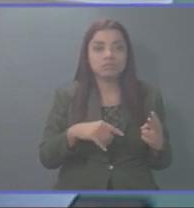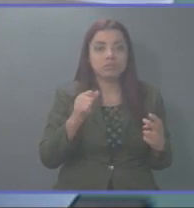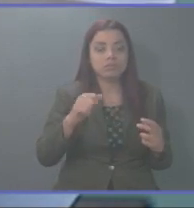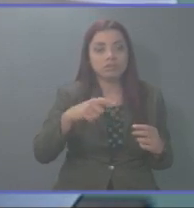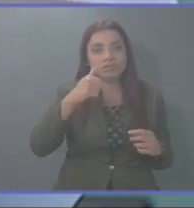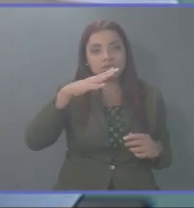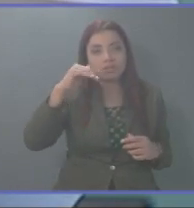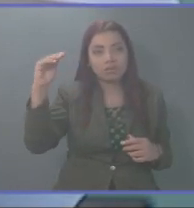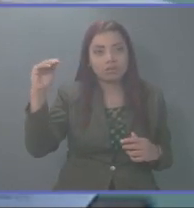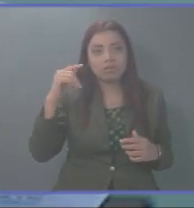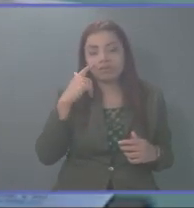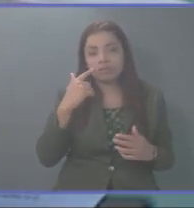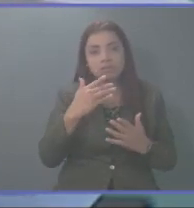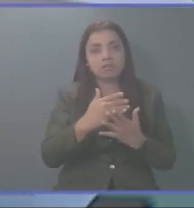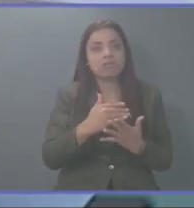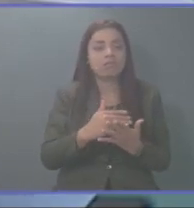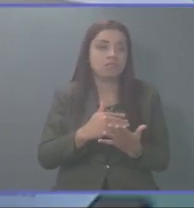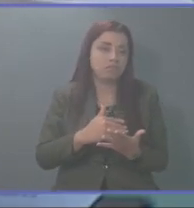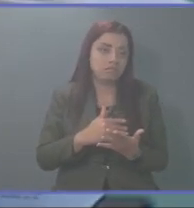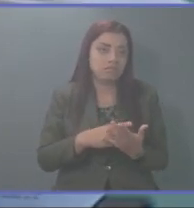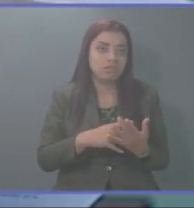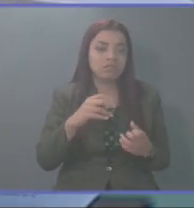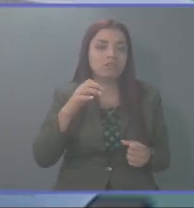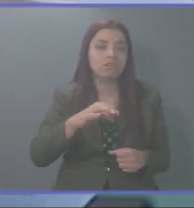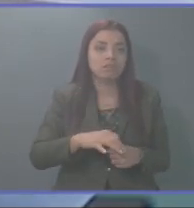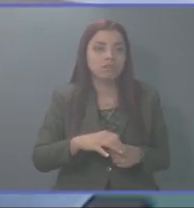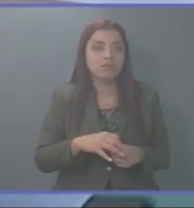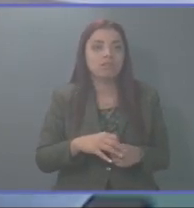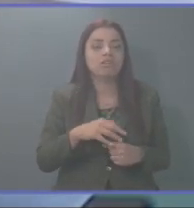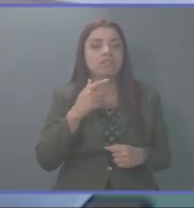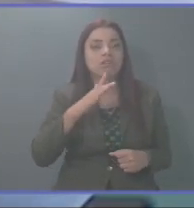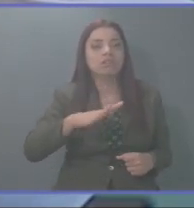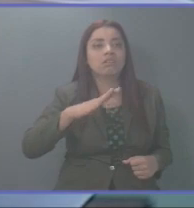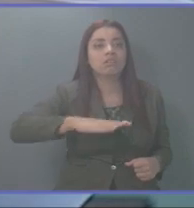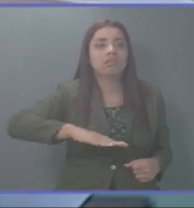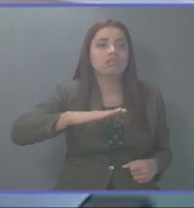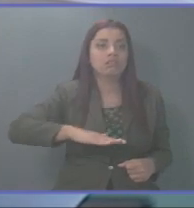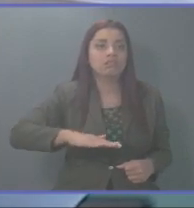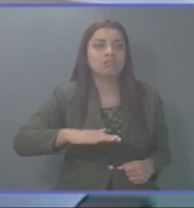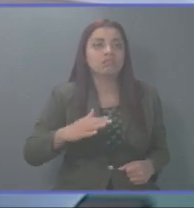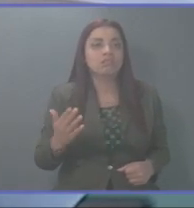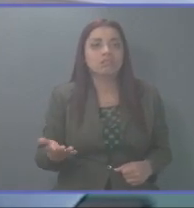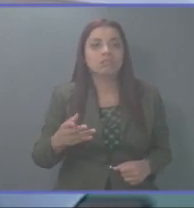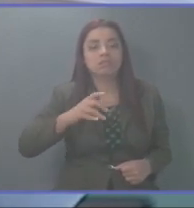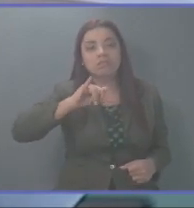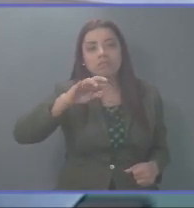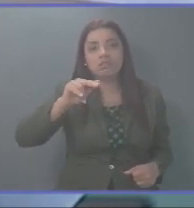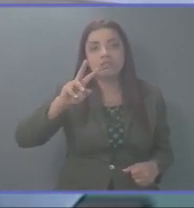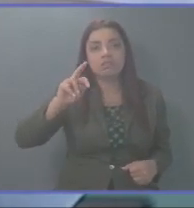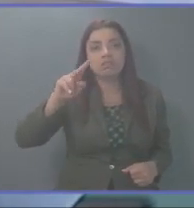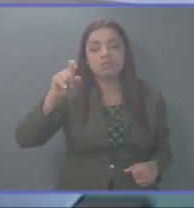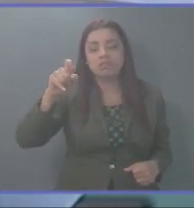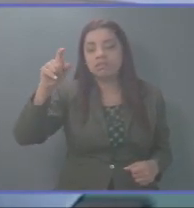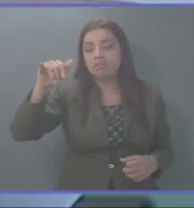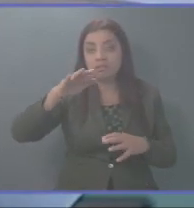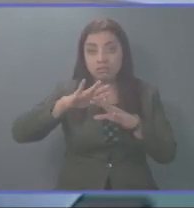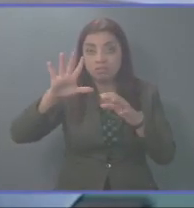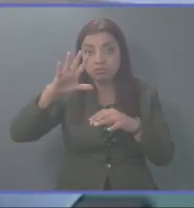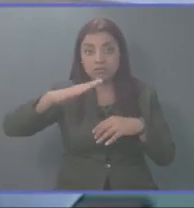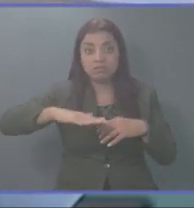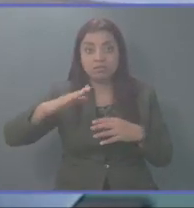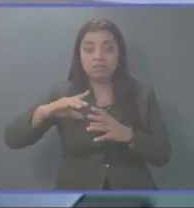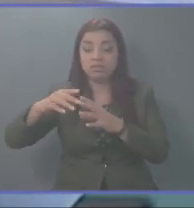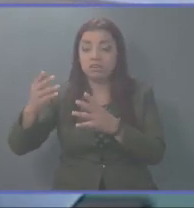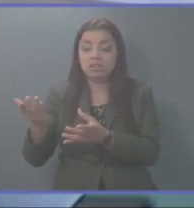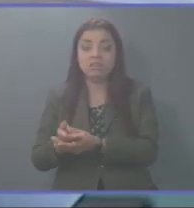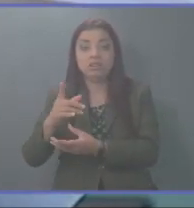exterior que ejercieron el sufragio y pasadas las 5 de la tarde, los miembros de la JRBEX sacarán de la urna los sobres blancos